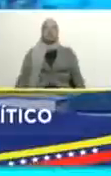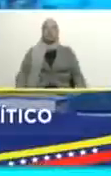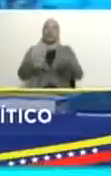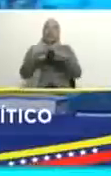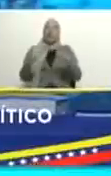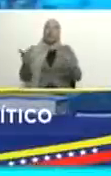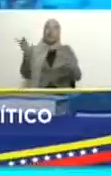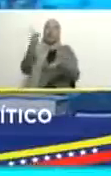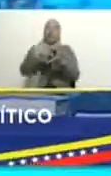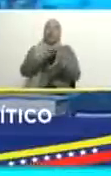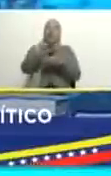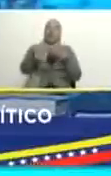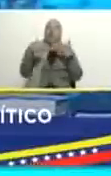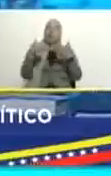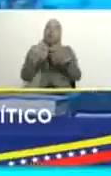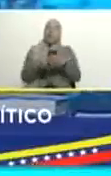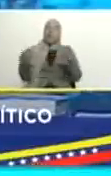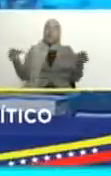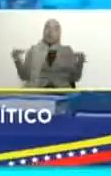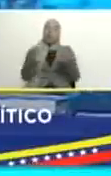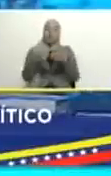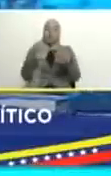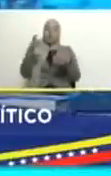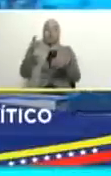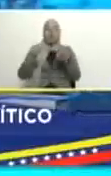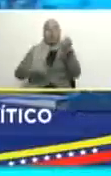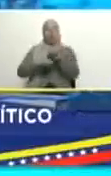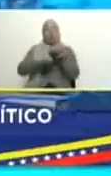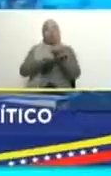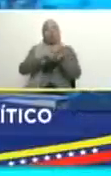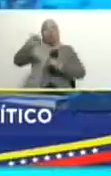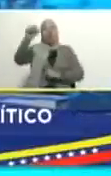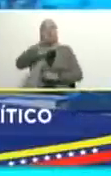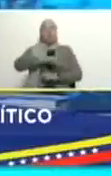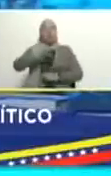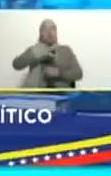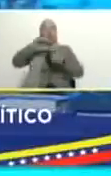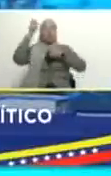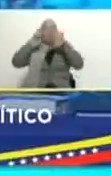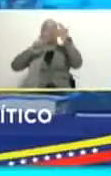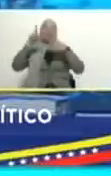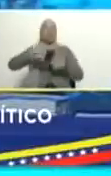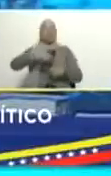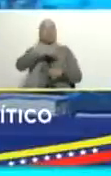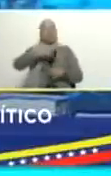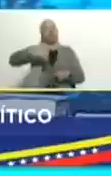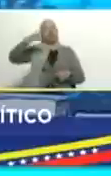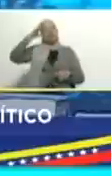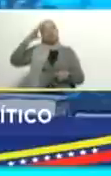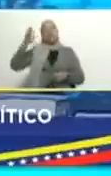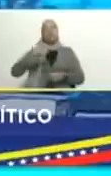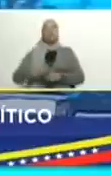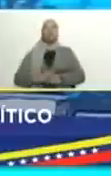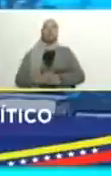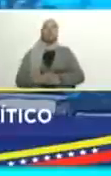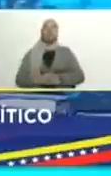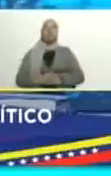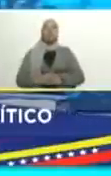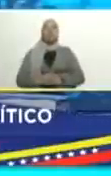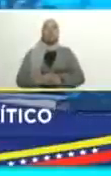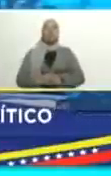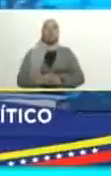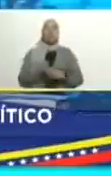está completo. Así que, bueno, también quiero saludar a